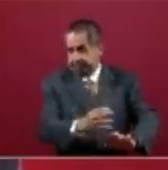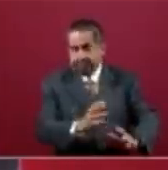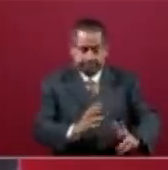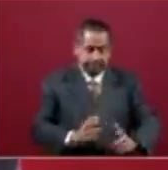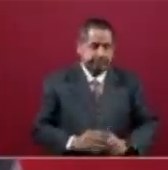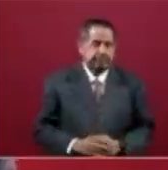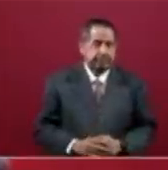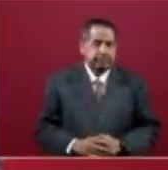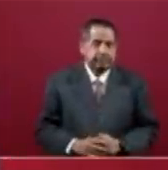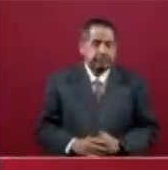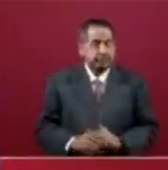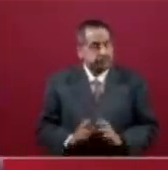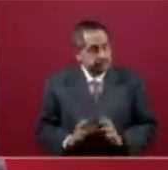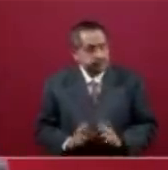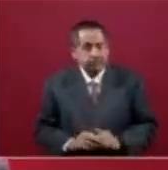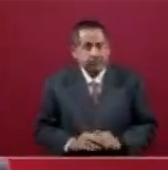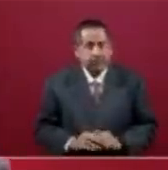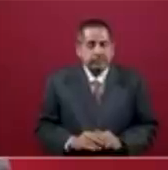Y